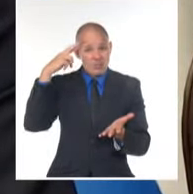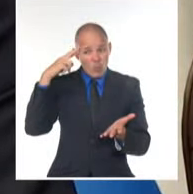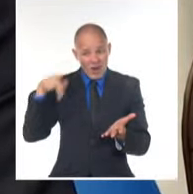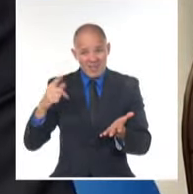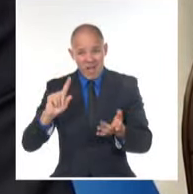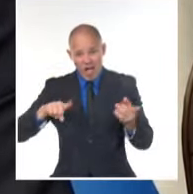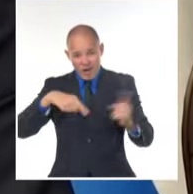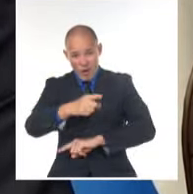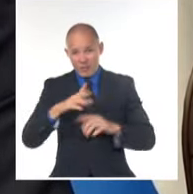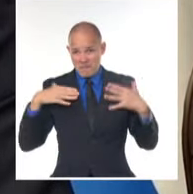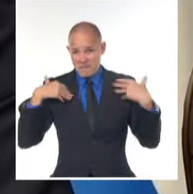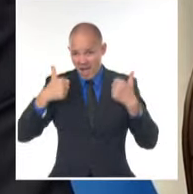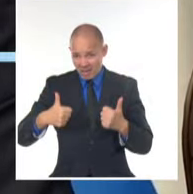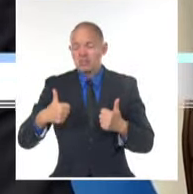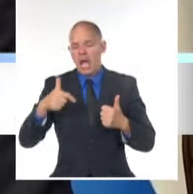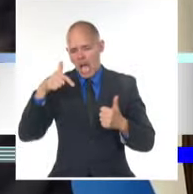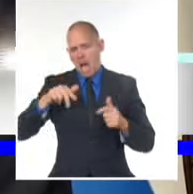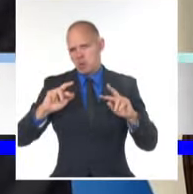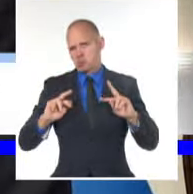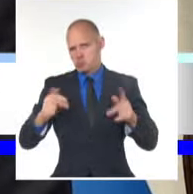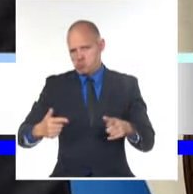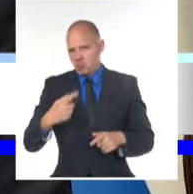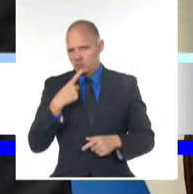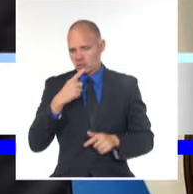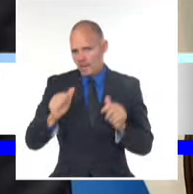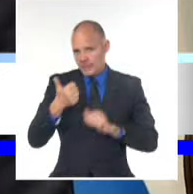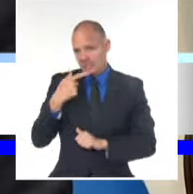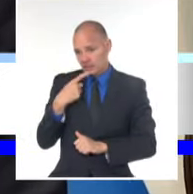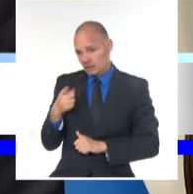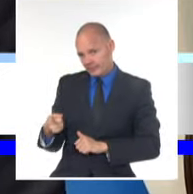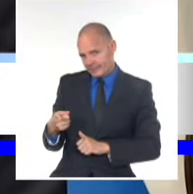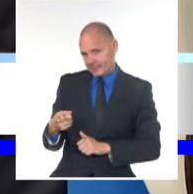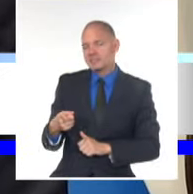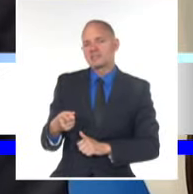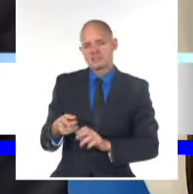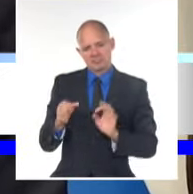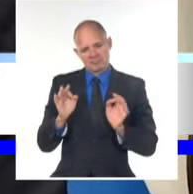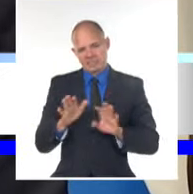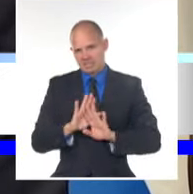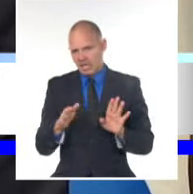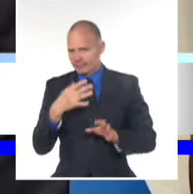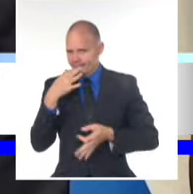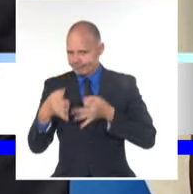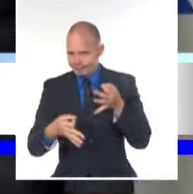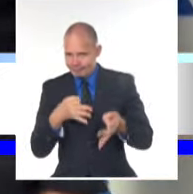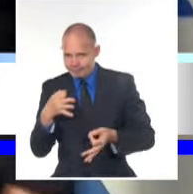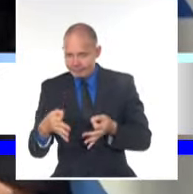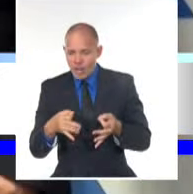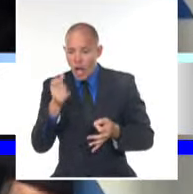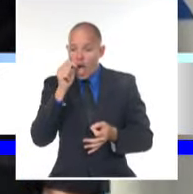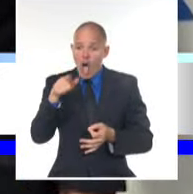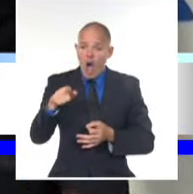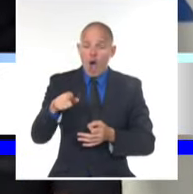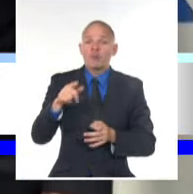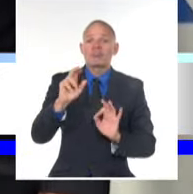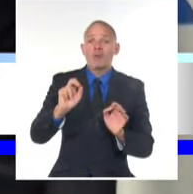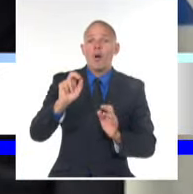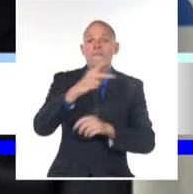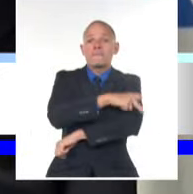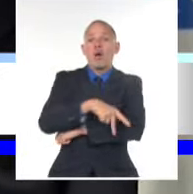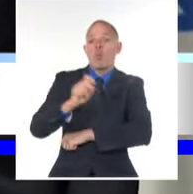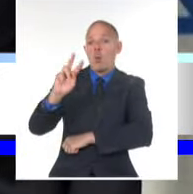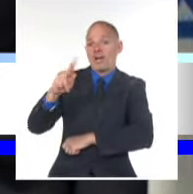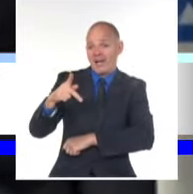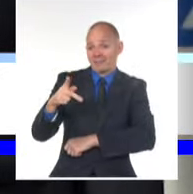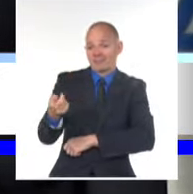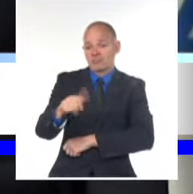vienen de parte del primer ministro Benjamín Netanyahu. En ese contexto, el secretario de Exteriores británico David Cameron y su par alemana Annalena